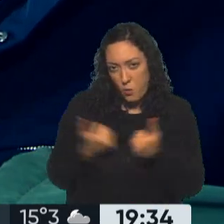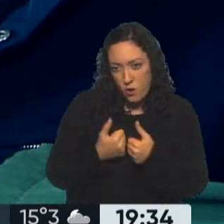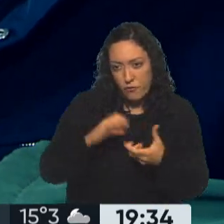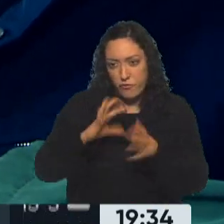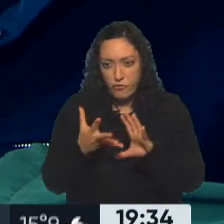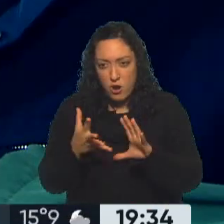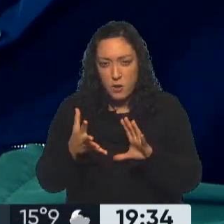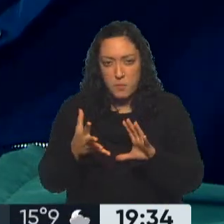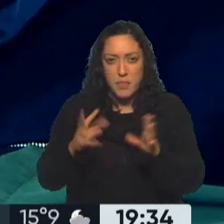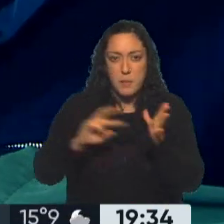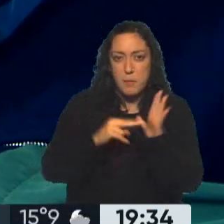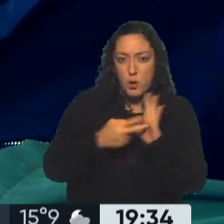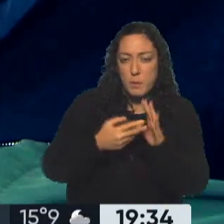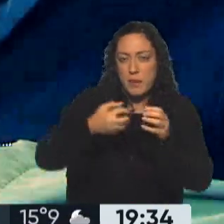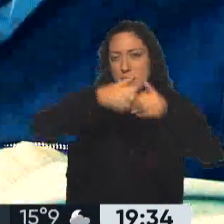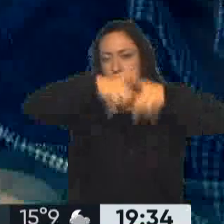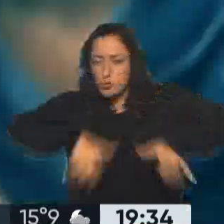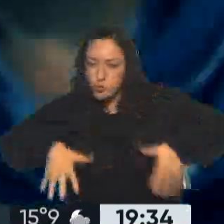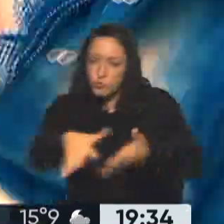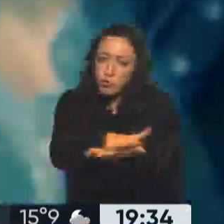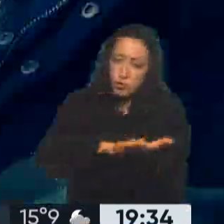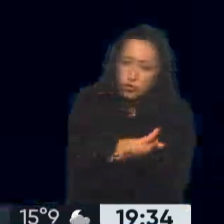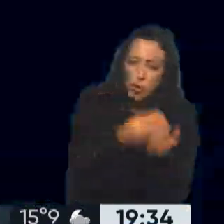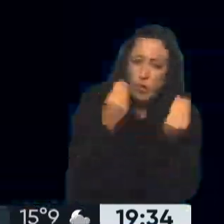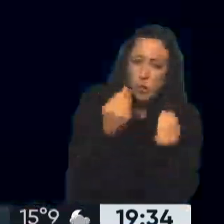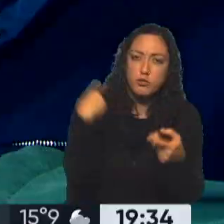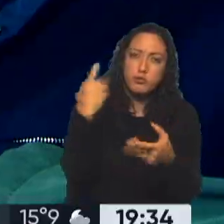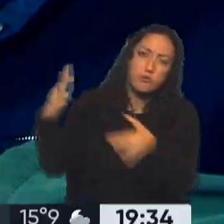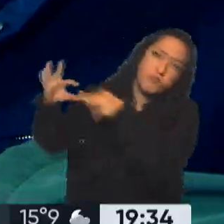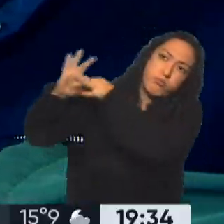resuelven estos problemas estructurales que venimos arrastrando.